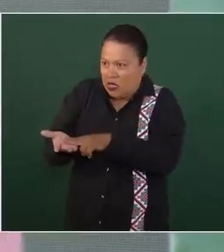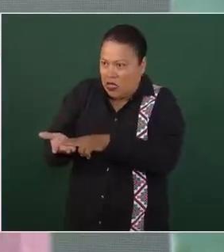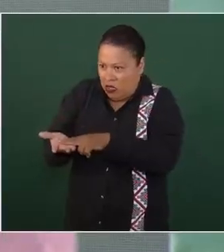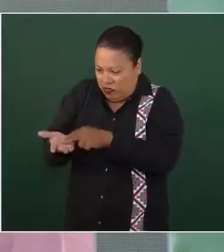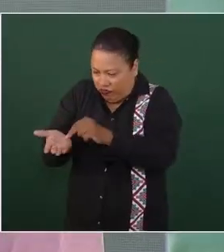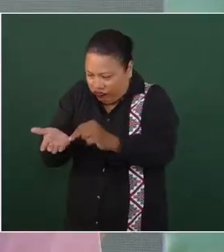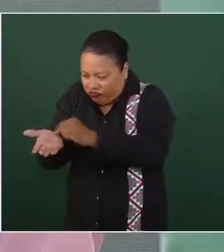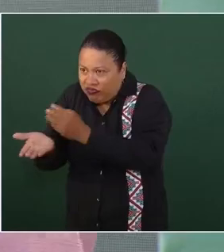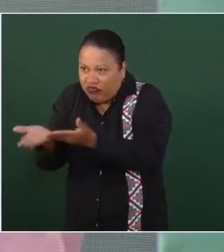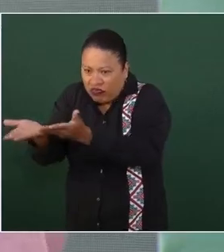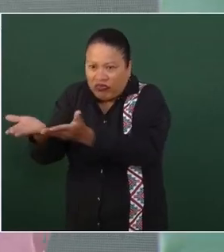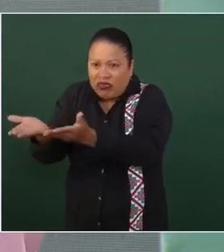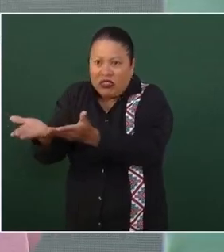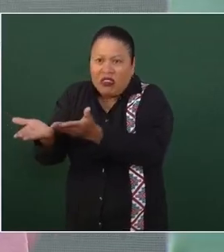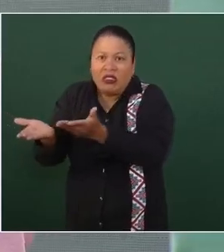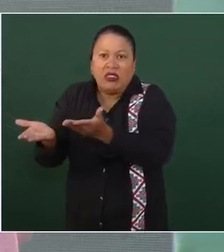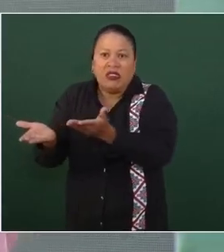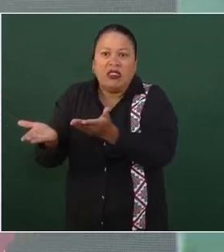para